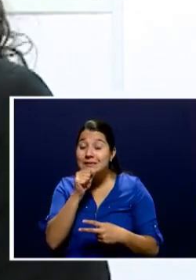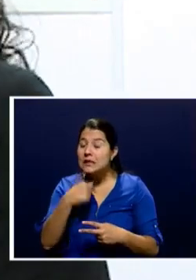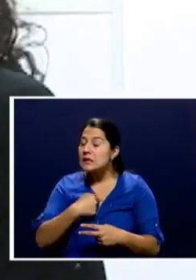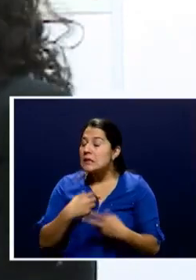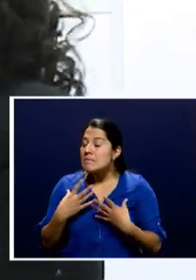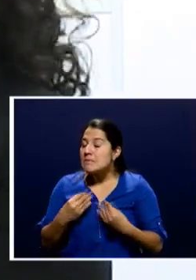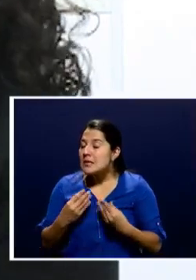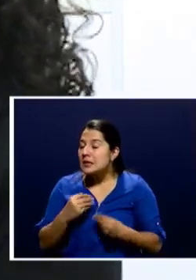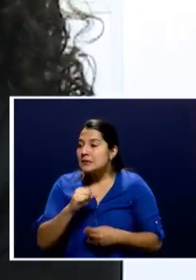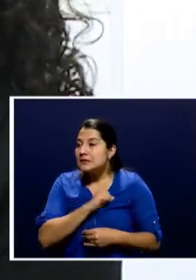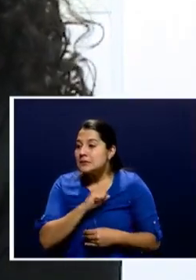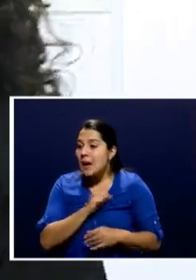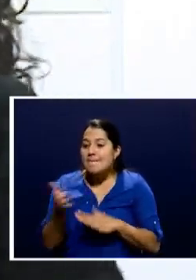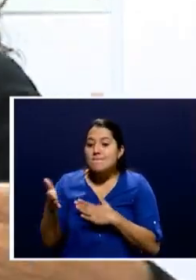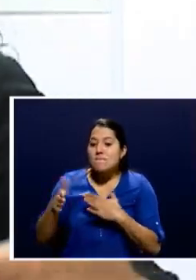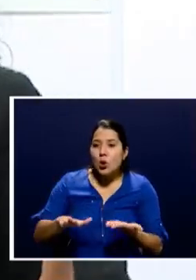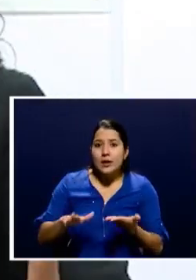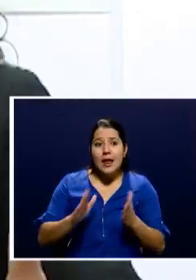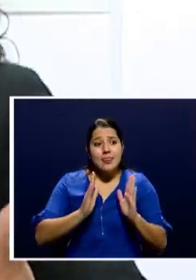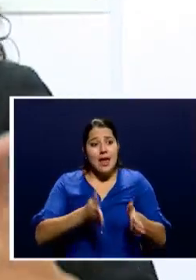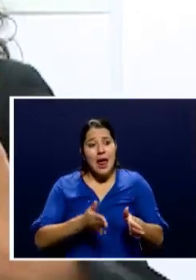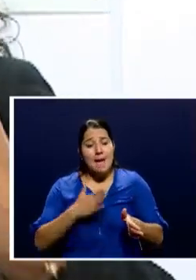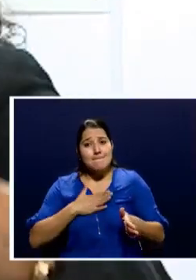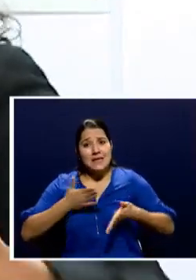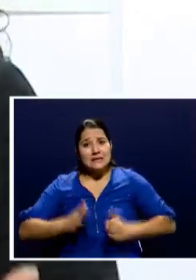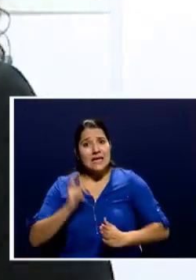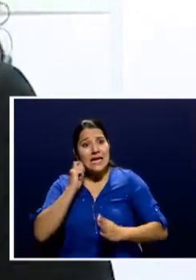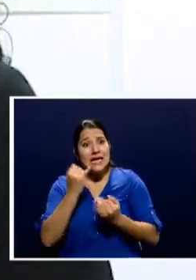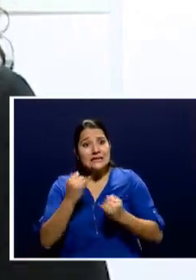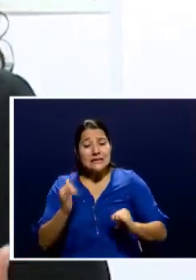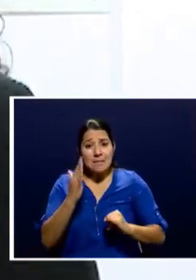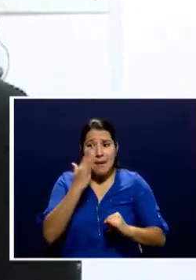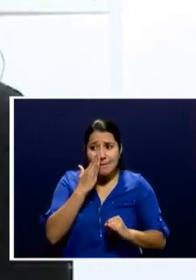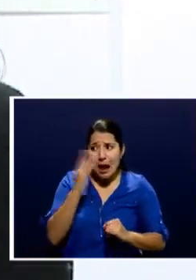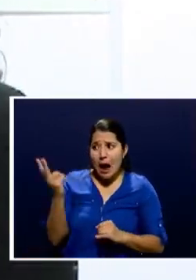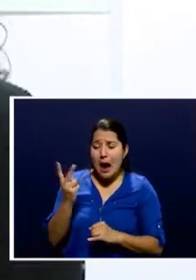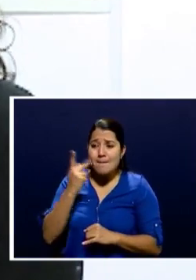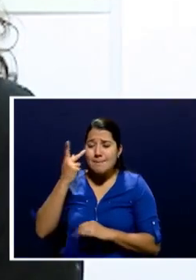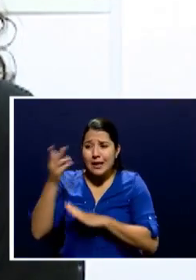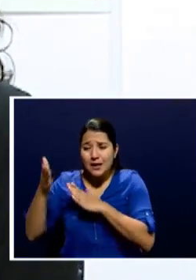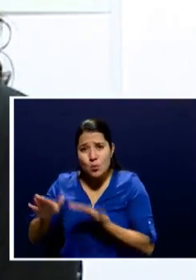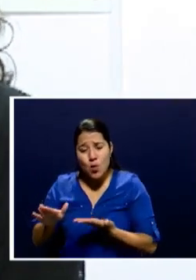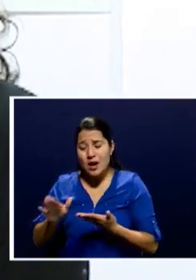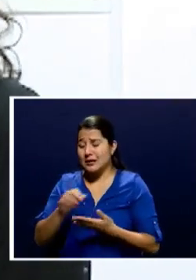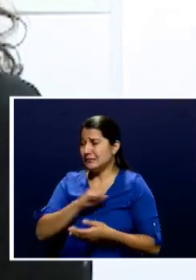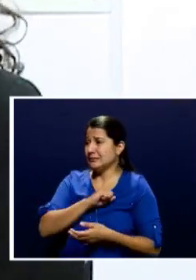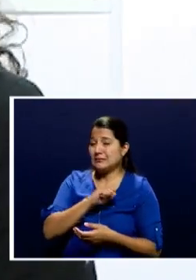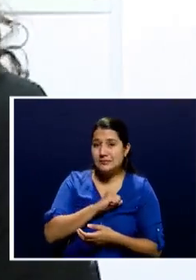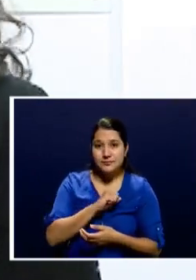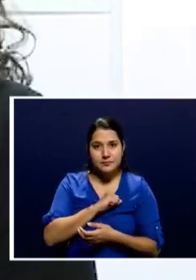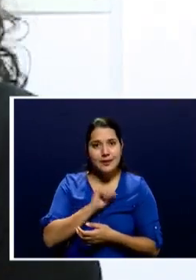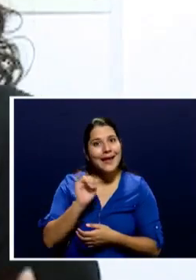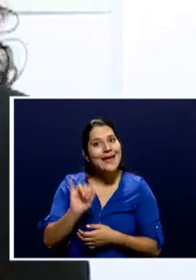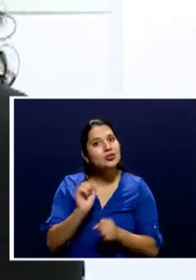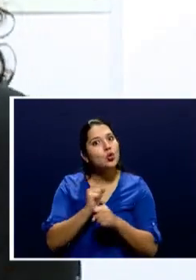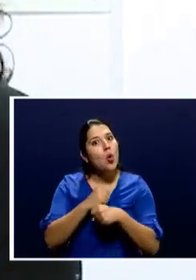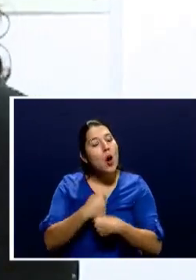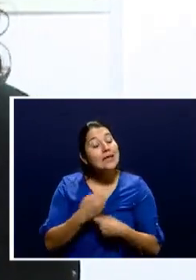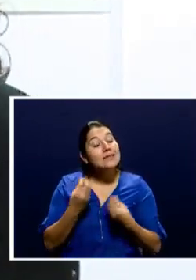de morirme, dejar a mis hijas huérfanas y encima matar a mis papás, ¿verdad? Entonces, ese tipo de situaciones genera